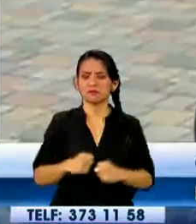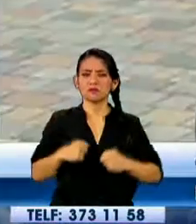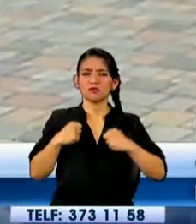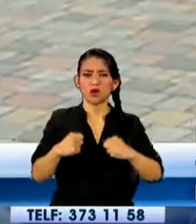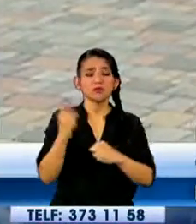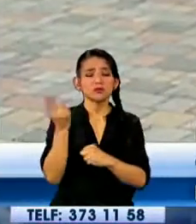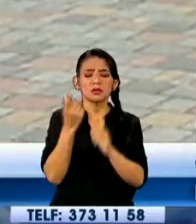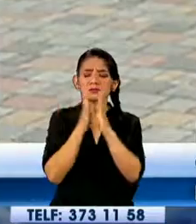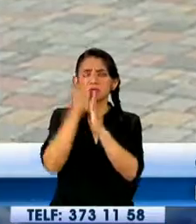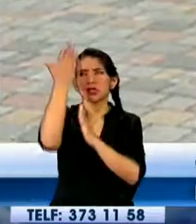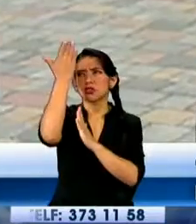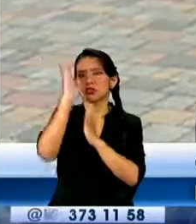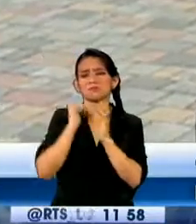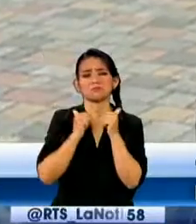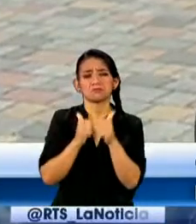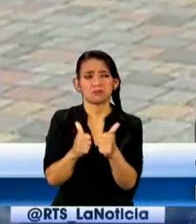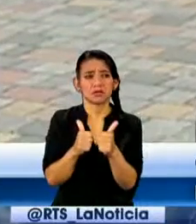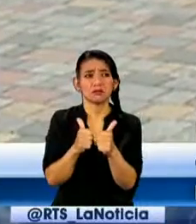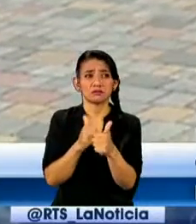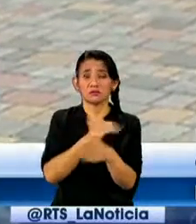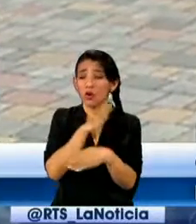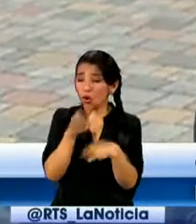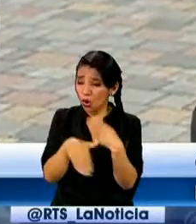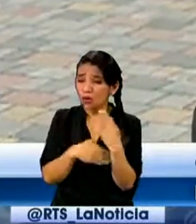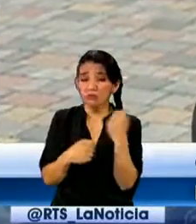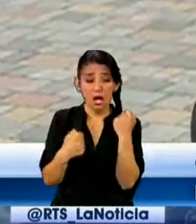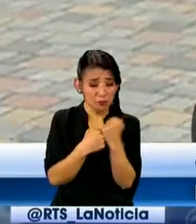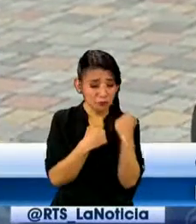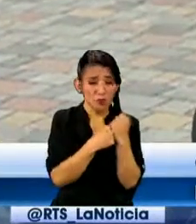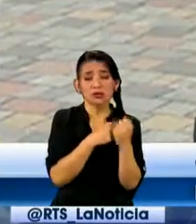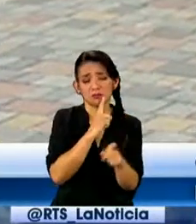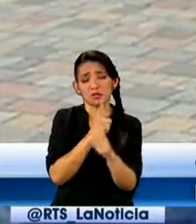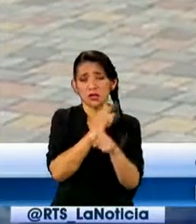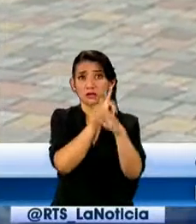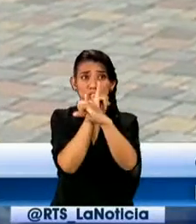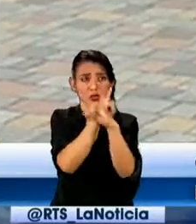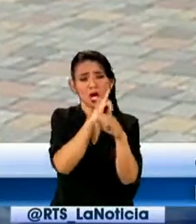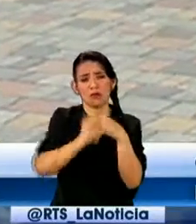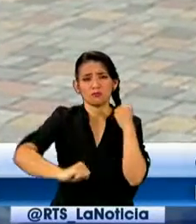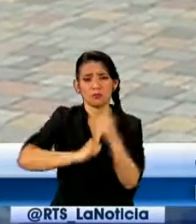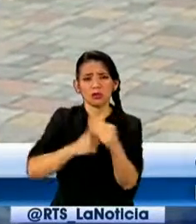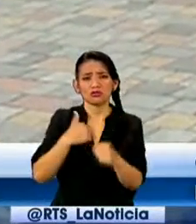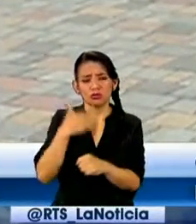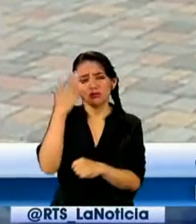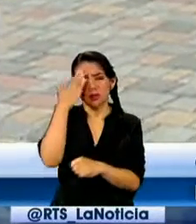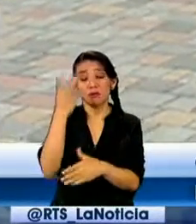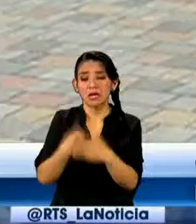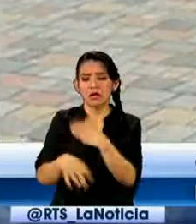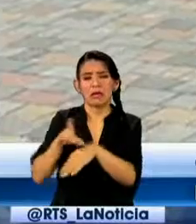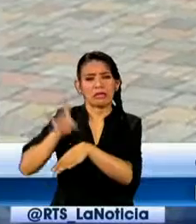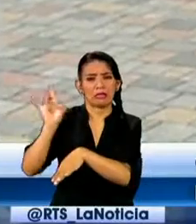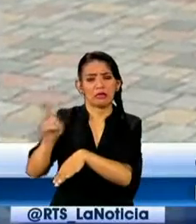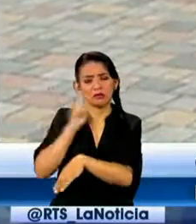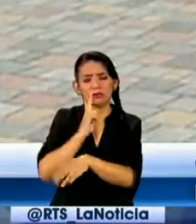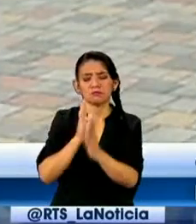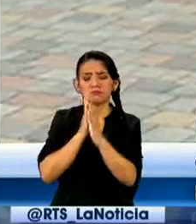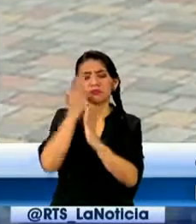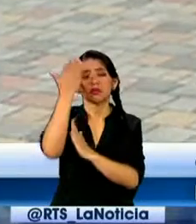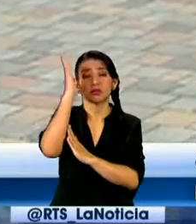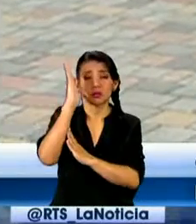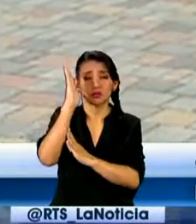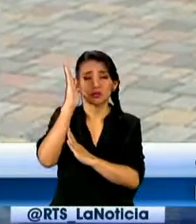a Dios que todo salga bien. Yo sé que colaboramos con la ayuda de todas las instituciones. Yo sé que no le van a abandonar a mi hijo. Le pido a mi Dios que